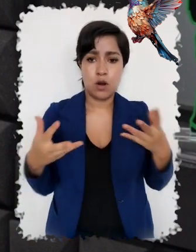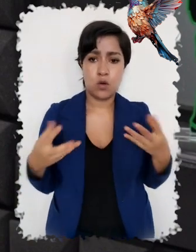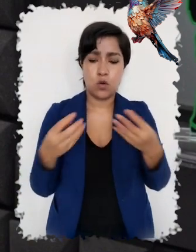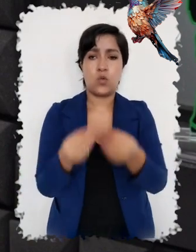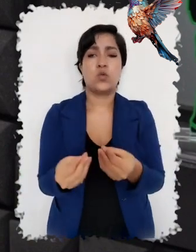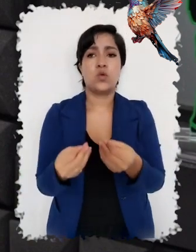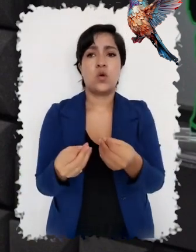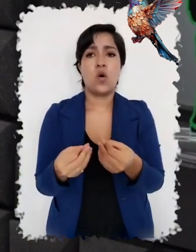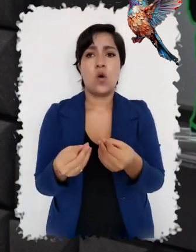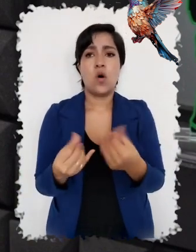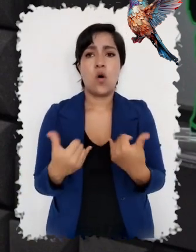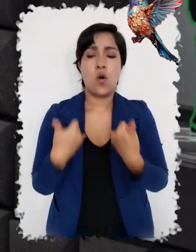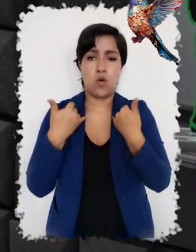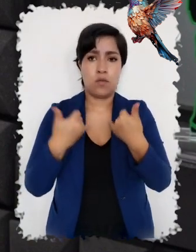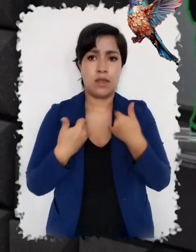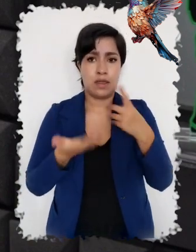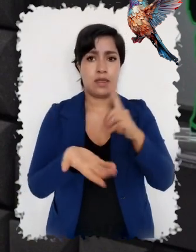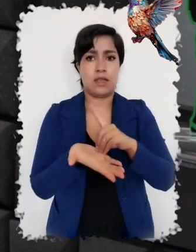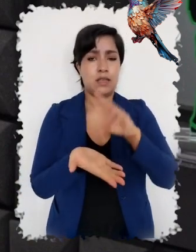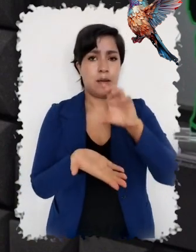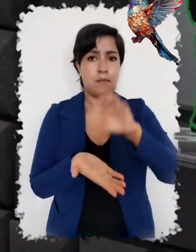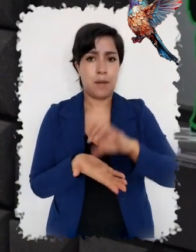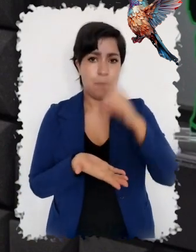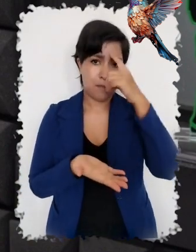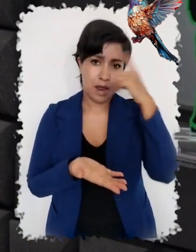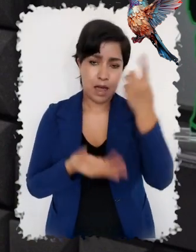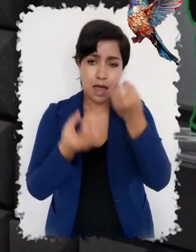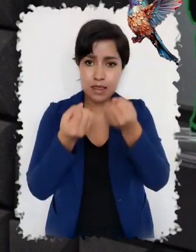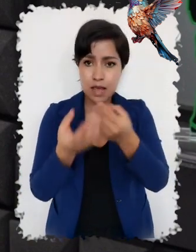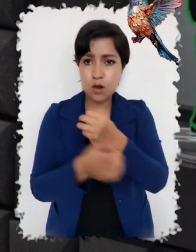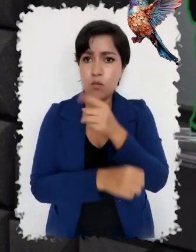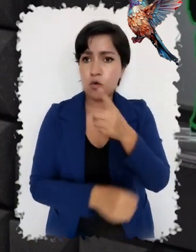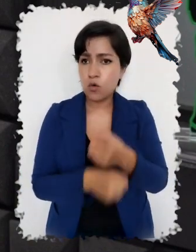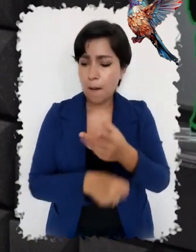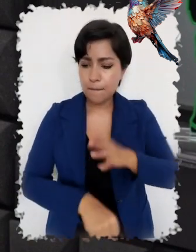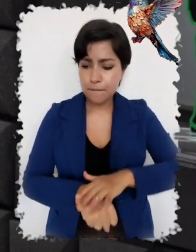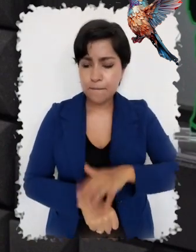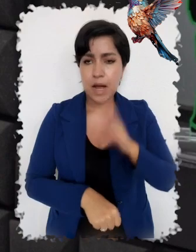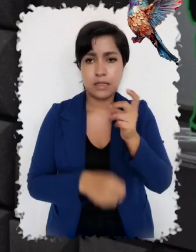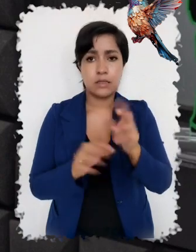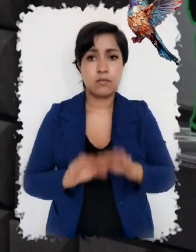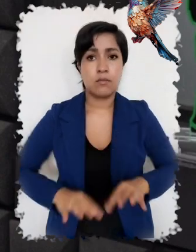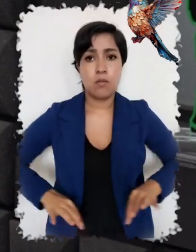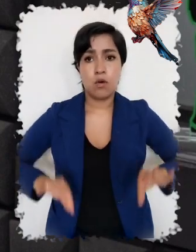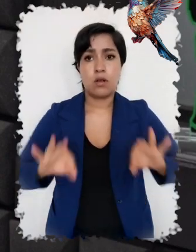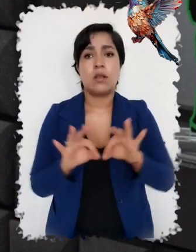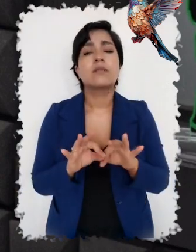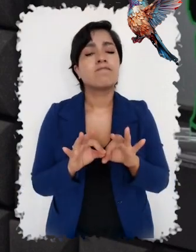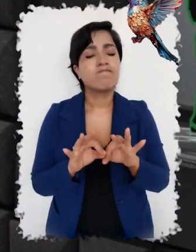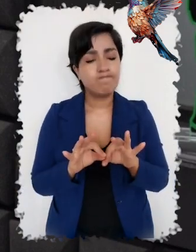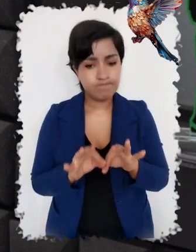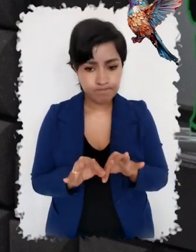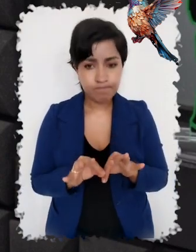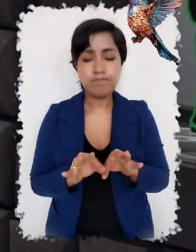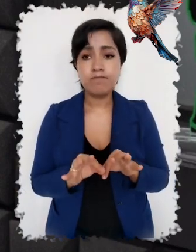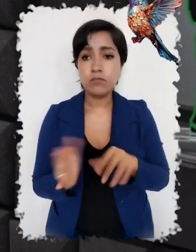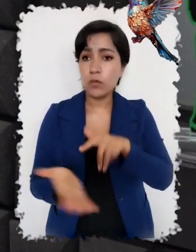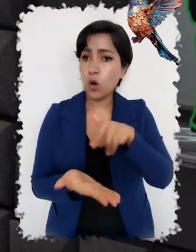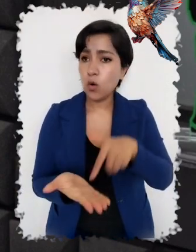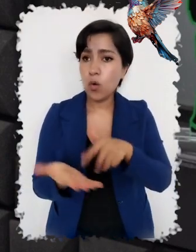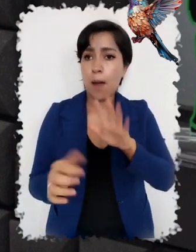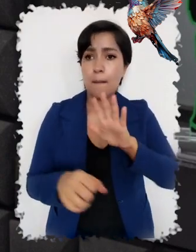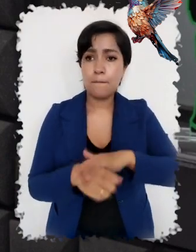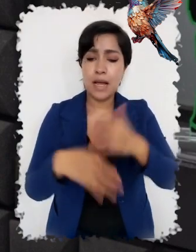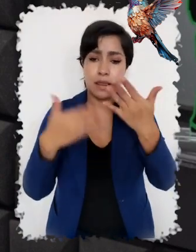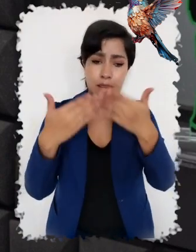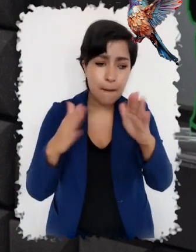jóvenes con chicos con chicas con discapacidad para darles más oportunidades Entonces es muy importante que se abran más